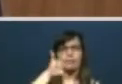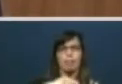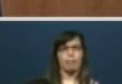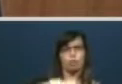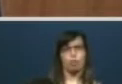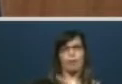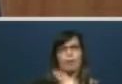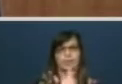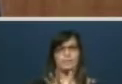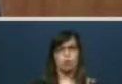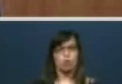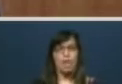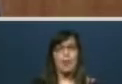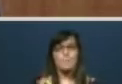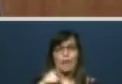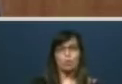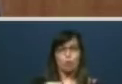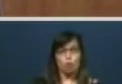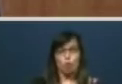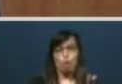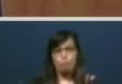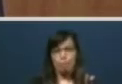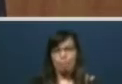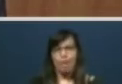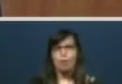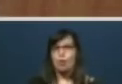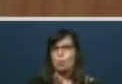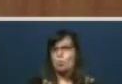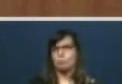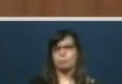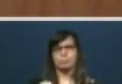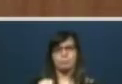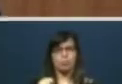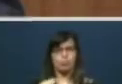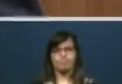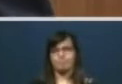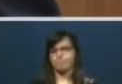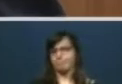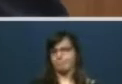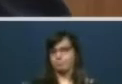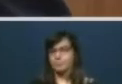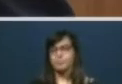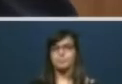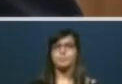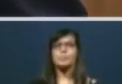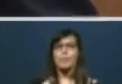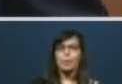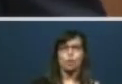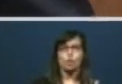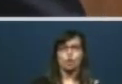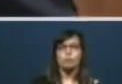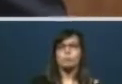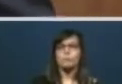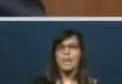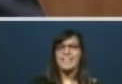somos la más eficiente en su prestación y hemos sido la primera comunidad en implantar una red integral de